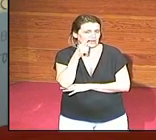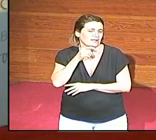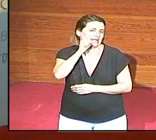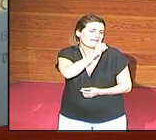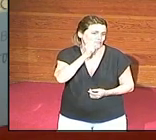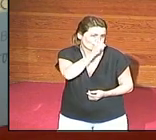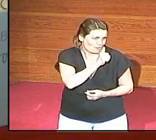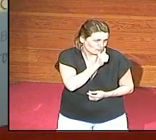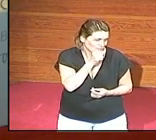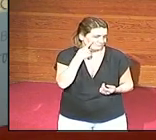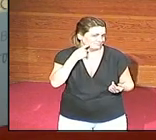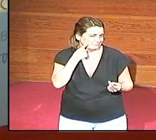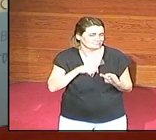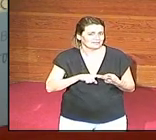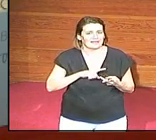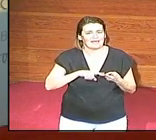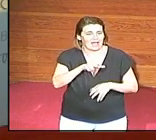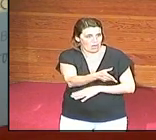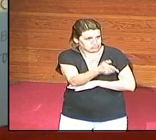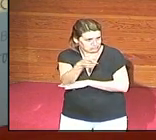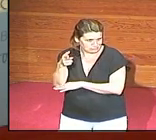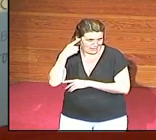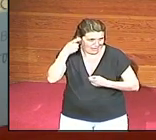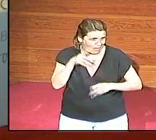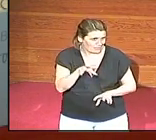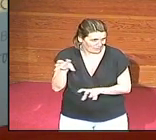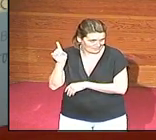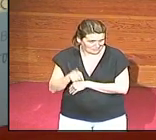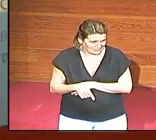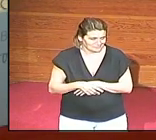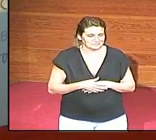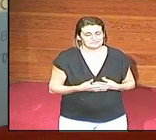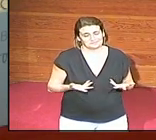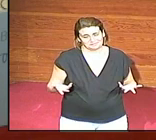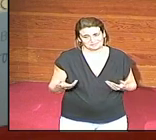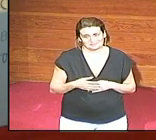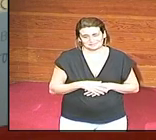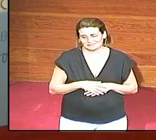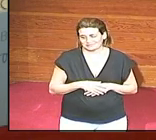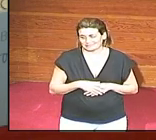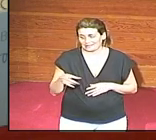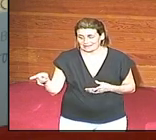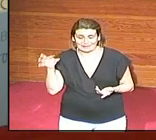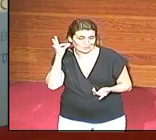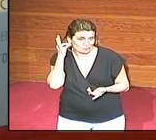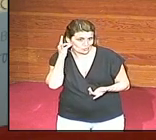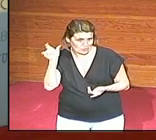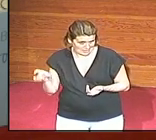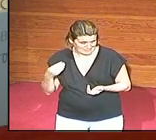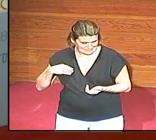aprender a montar un Kalashnikov y estas cosas guapas que se hacían. Nada, esta es una mujer del